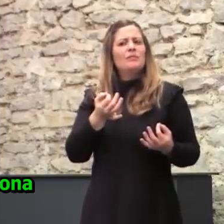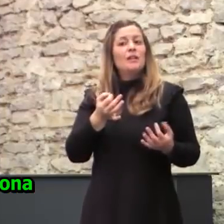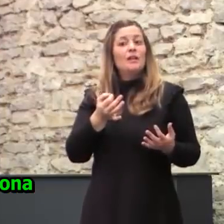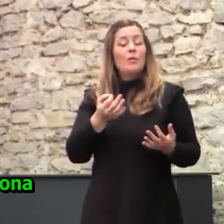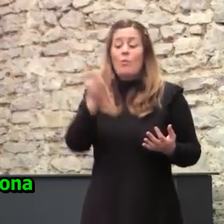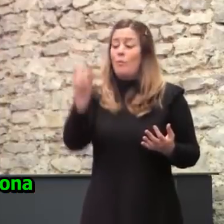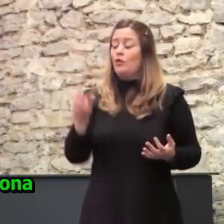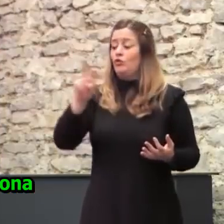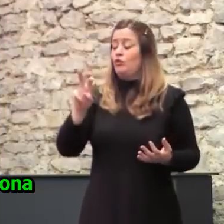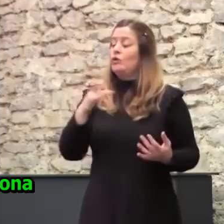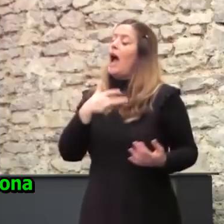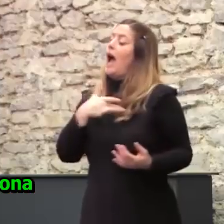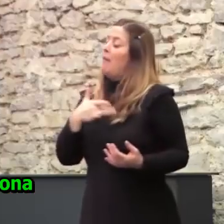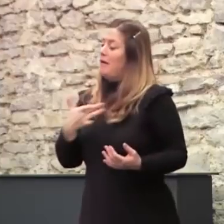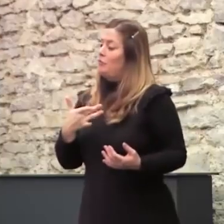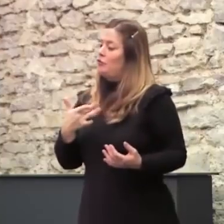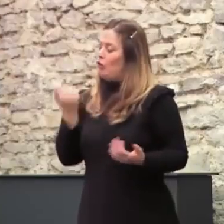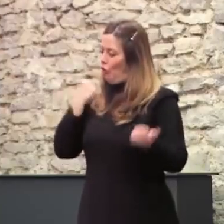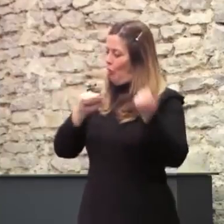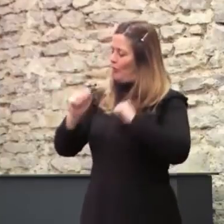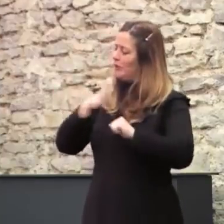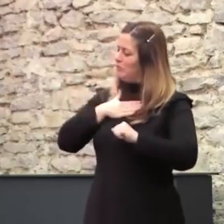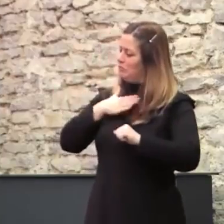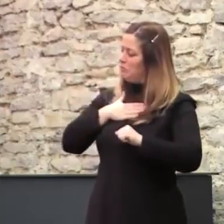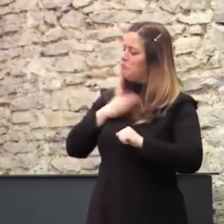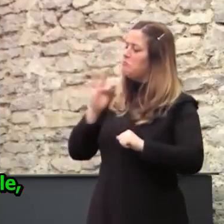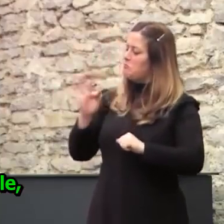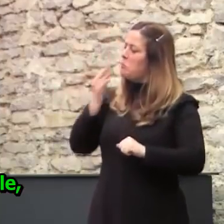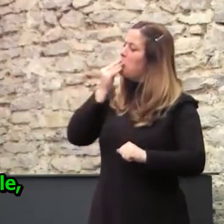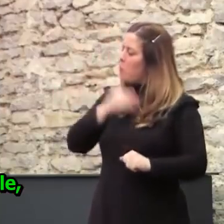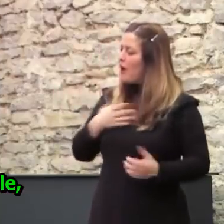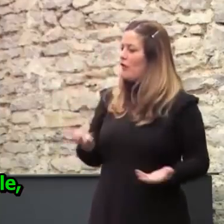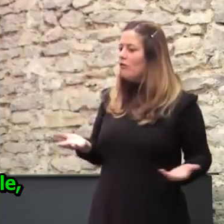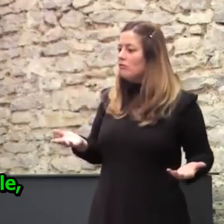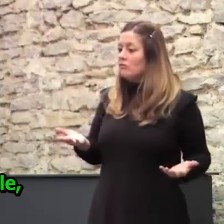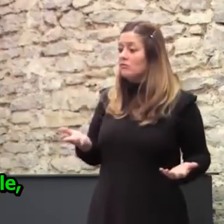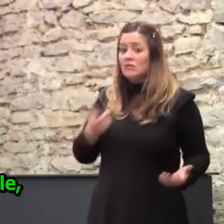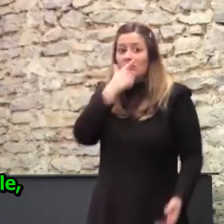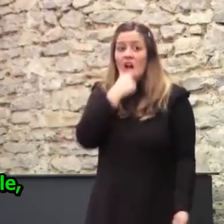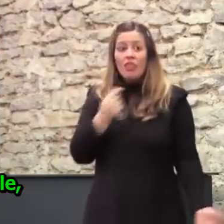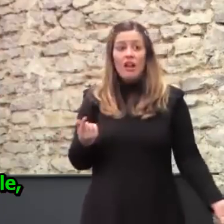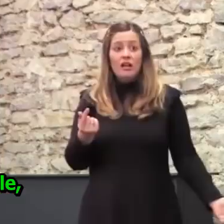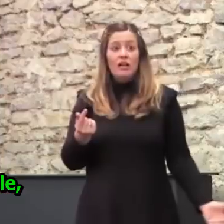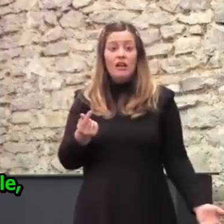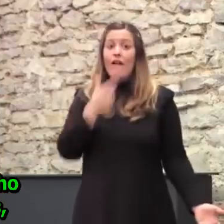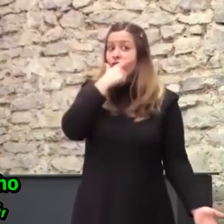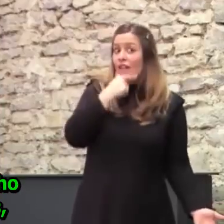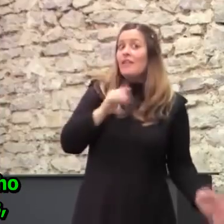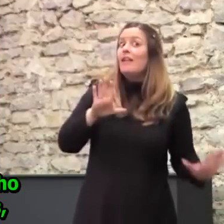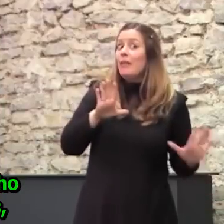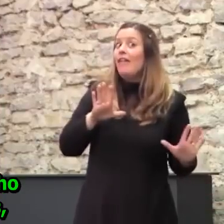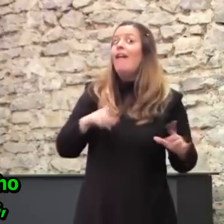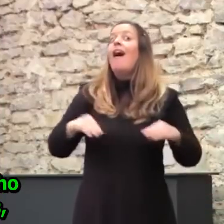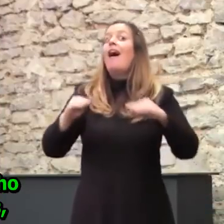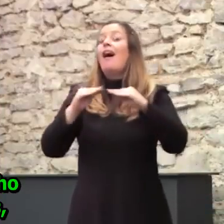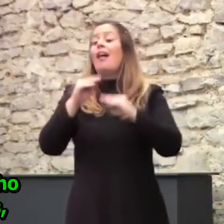cuando amamos a una persona nos portamos bien con ella. Es muy difícil, ¿verdad? O sea, en realidad es algo muy simple, pero es muy complejo, ¿no?